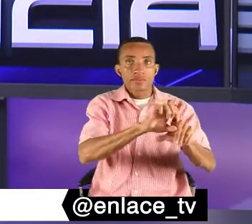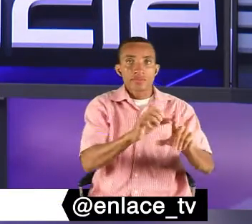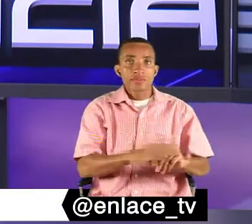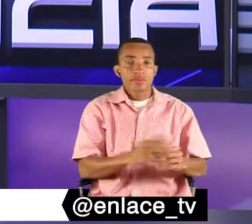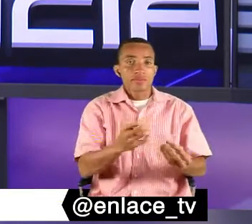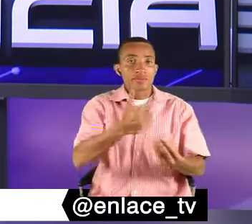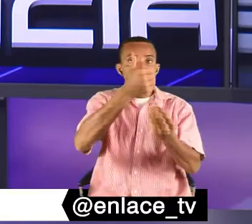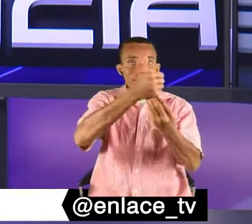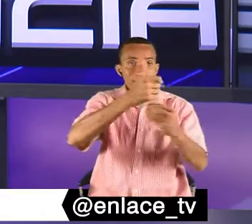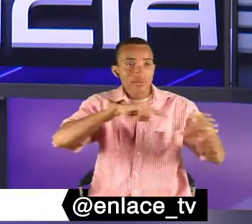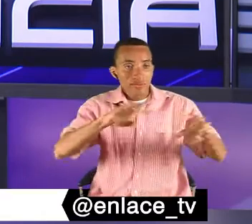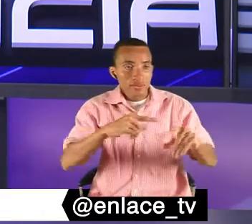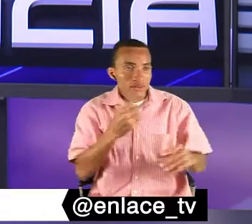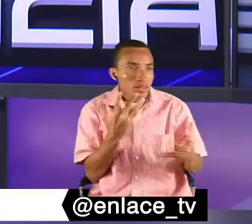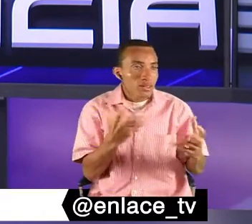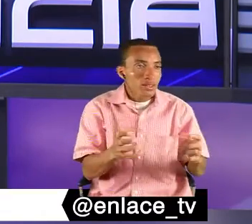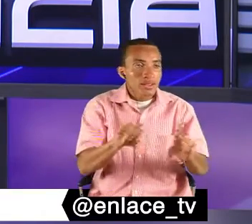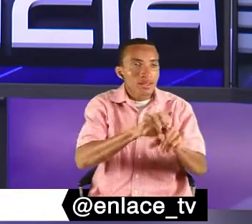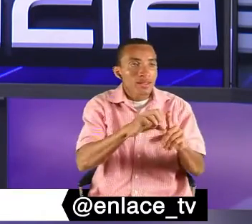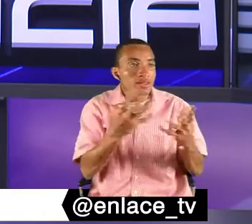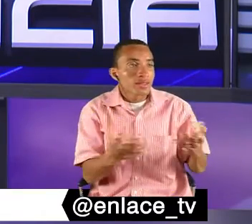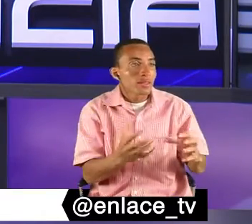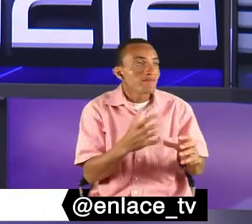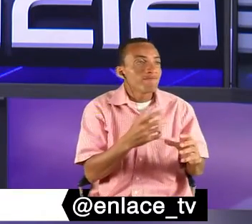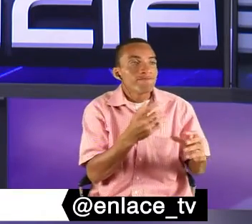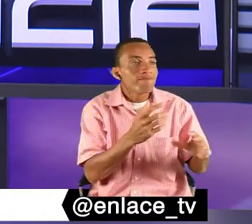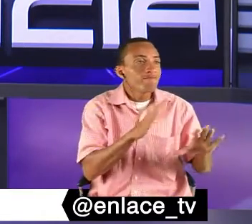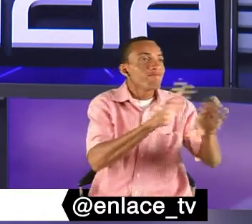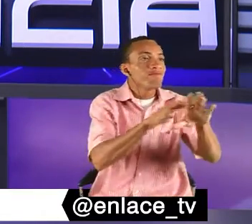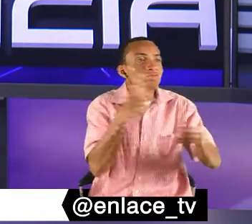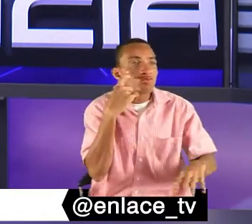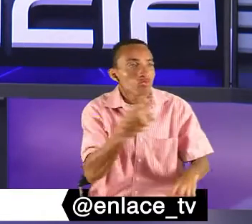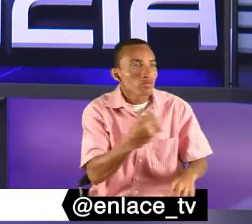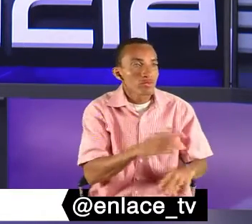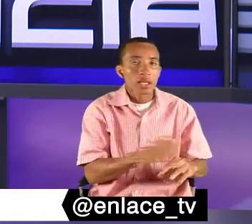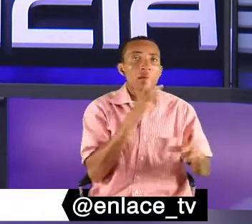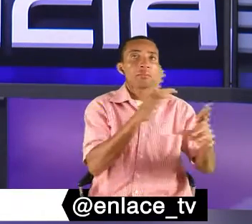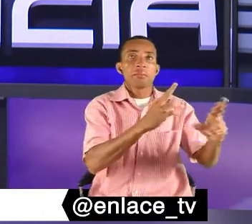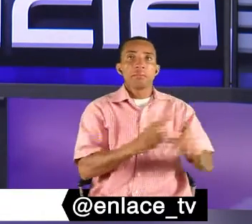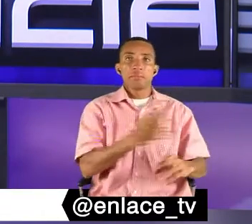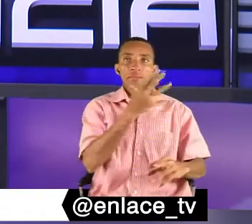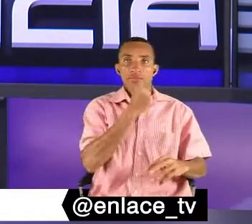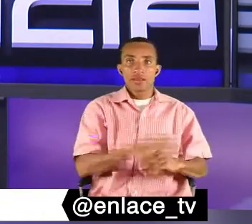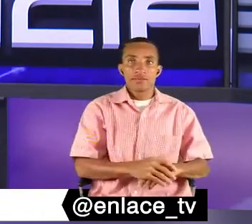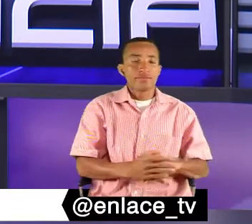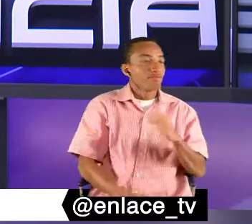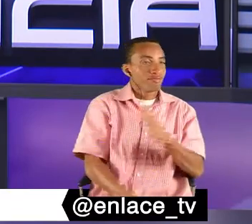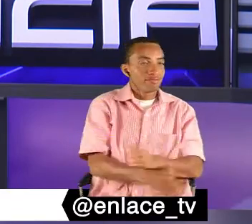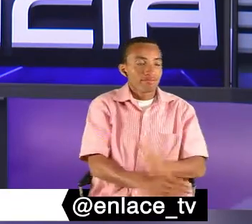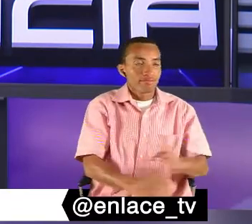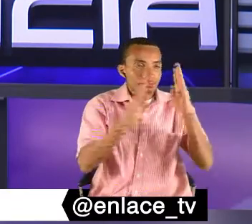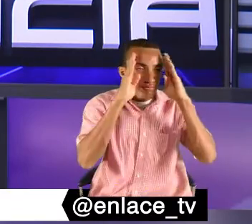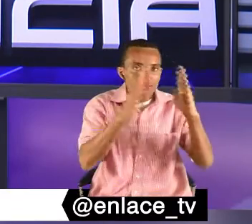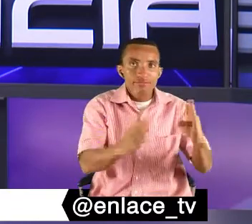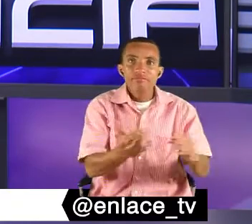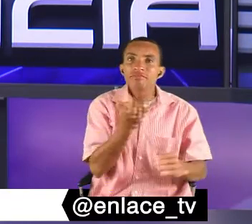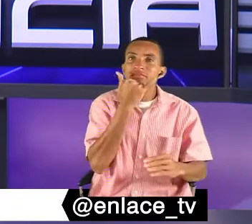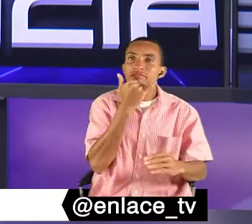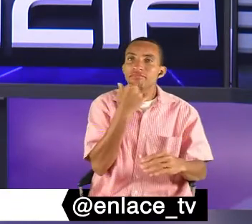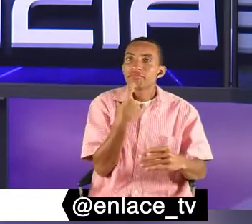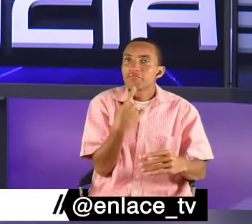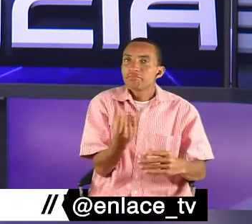directivas de Redivo para conocer su pronunciamiento sin que hasta el momento hayamos obtenido alguna respuesta. Seguimos atentos a lo que puedan decir frente a